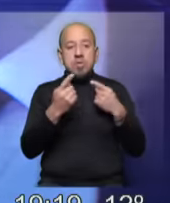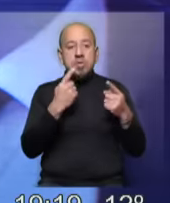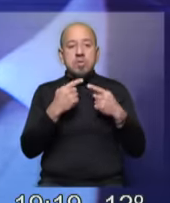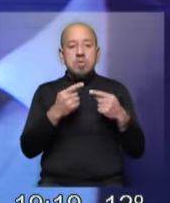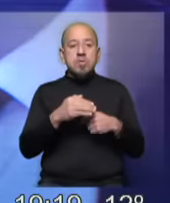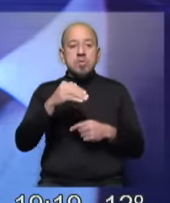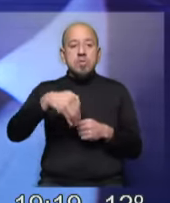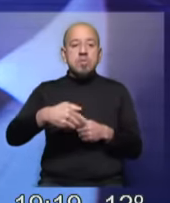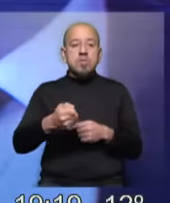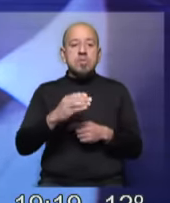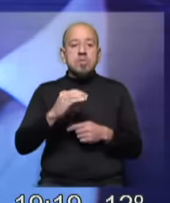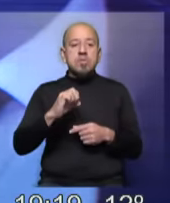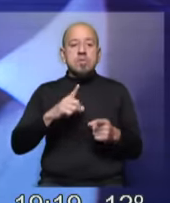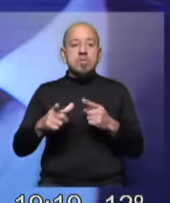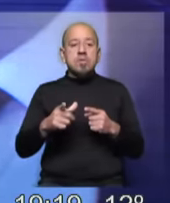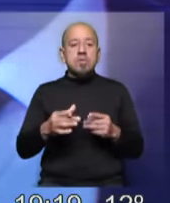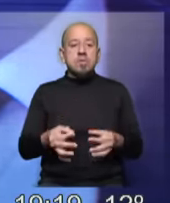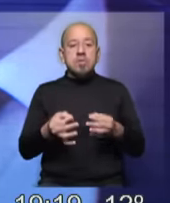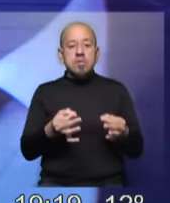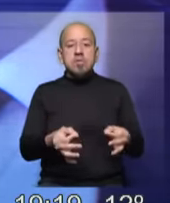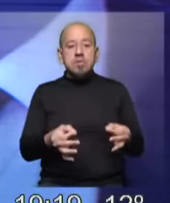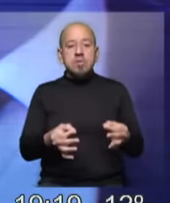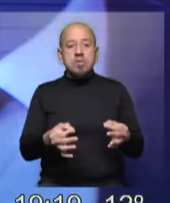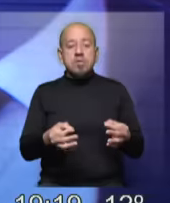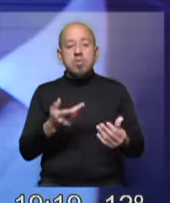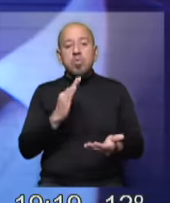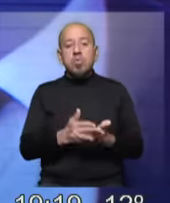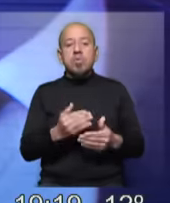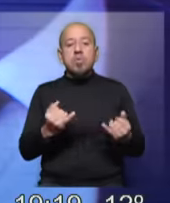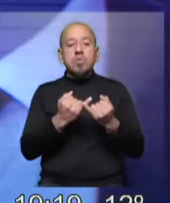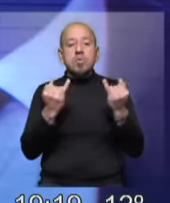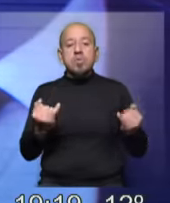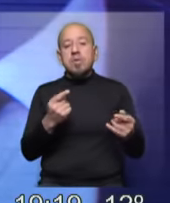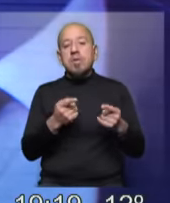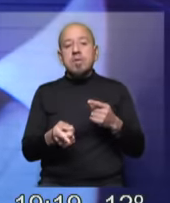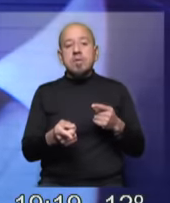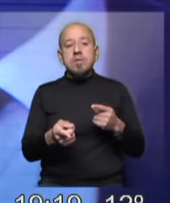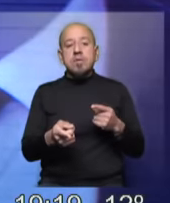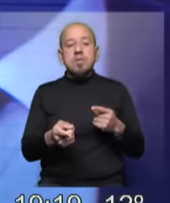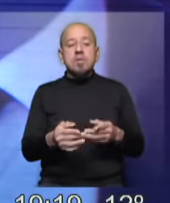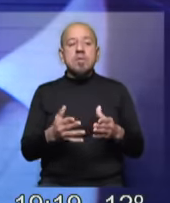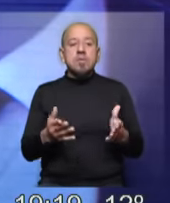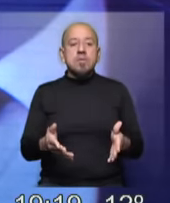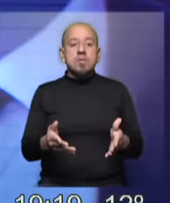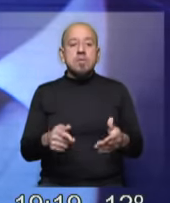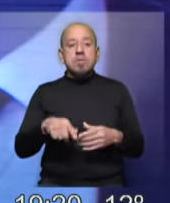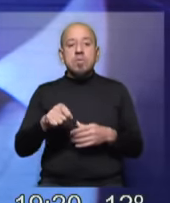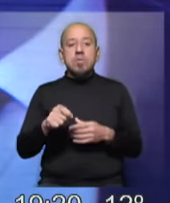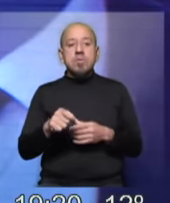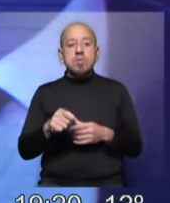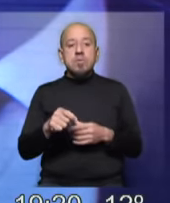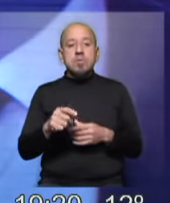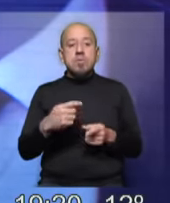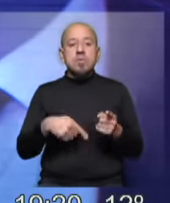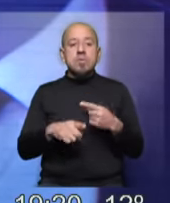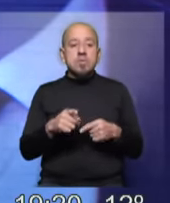con Maciel. Las entregó en el último día que podían hacer respuesta a la justicia. Sin